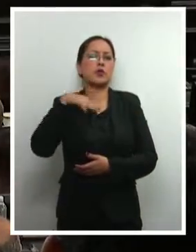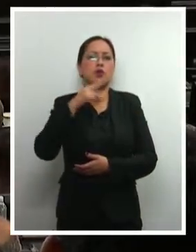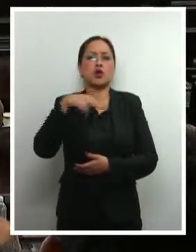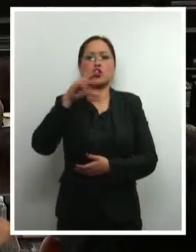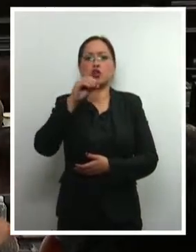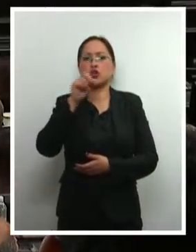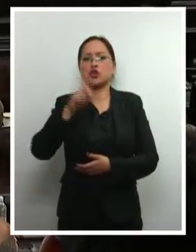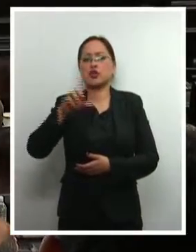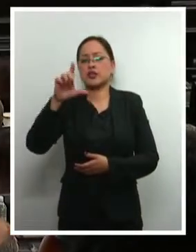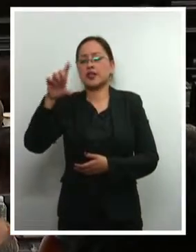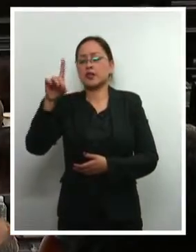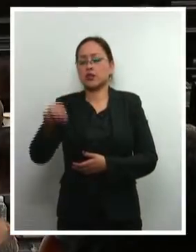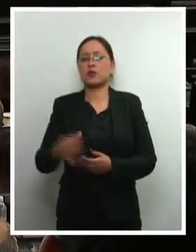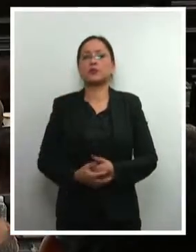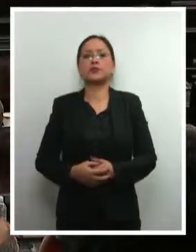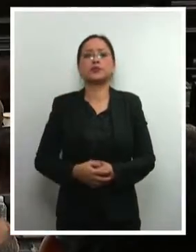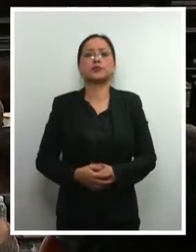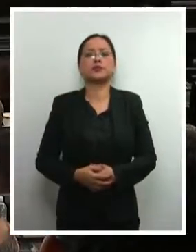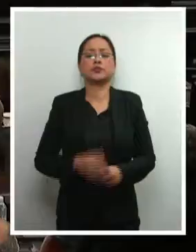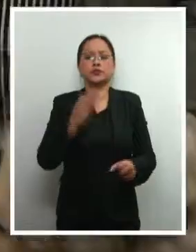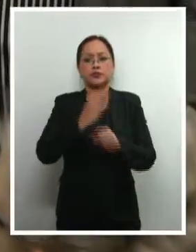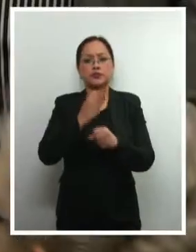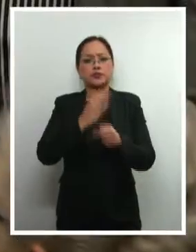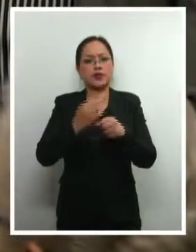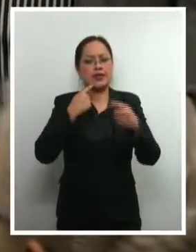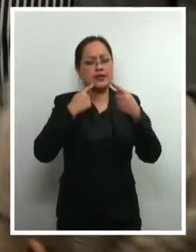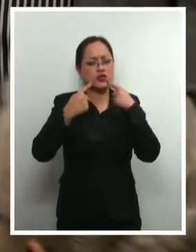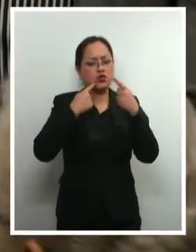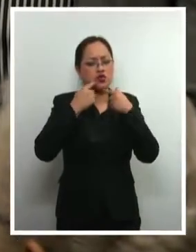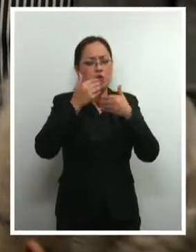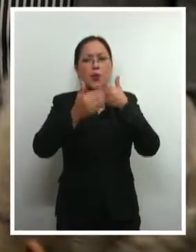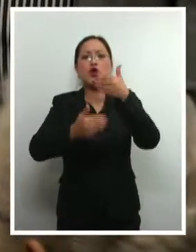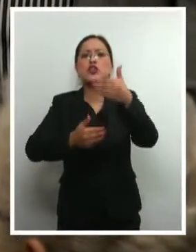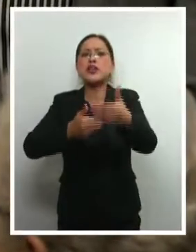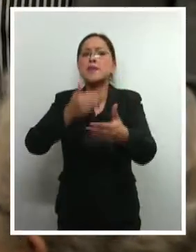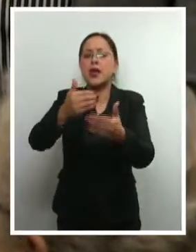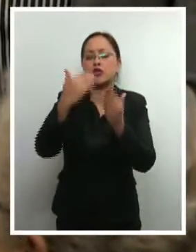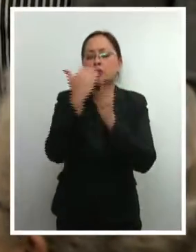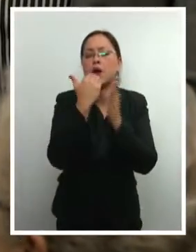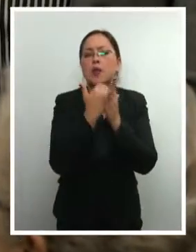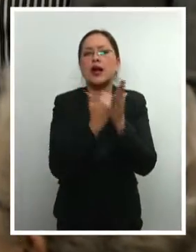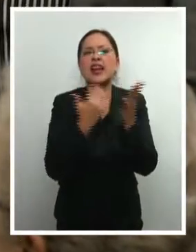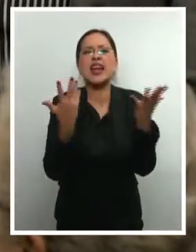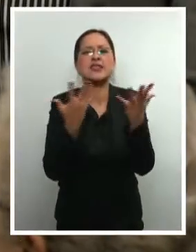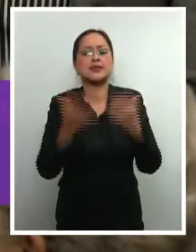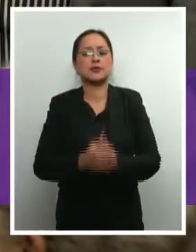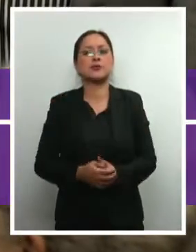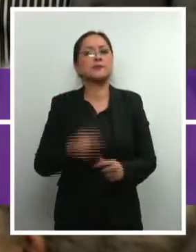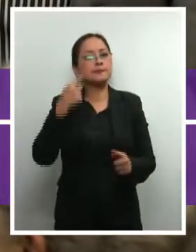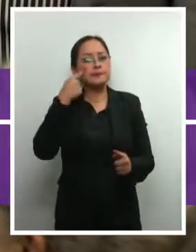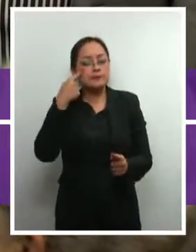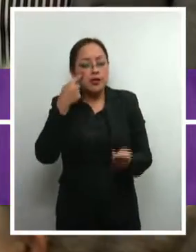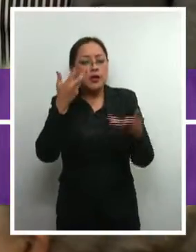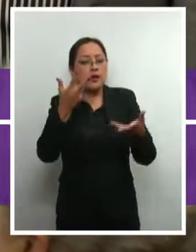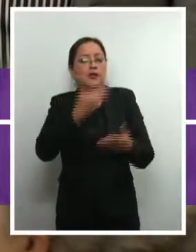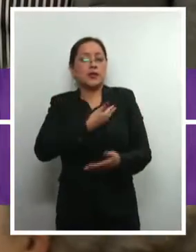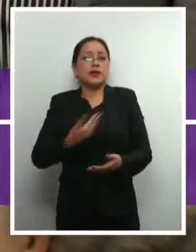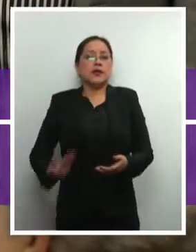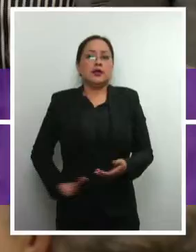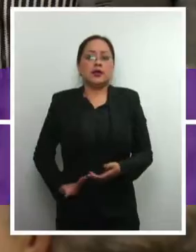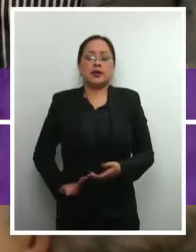Ledo. Haré un discurso de procedimiento. Mire, presidente,